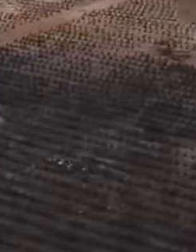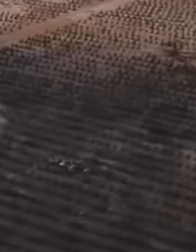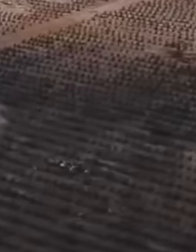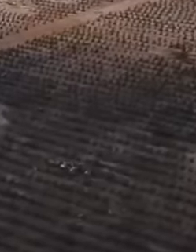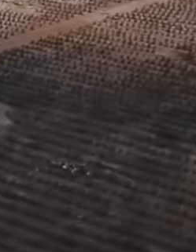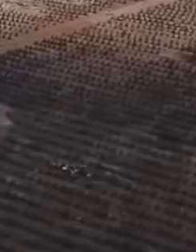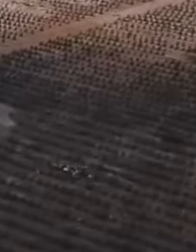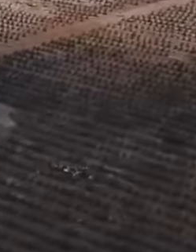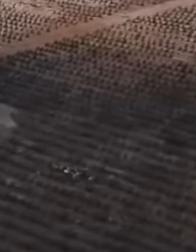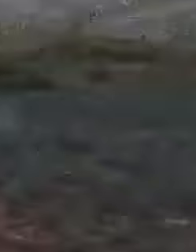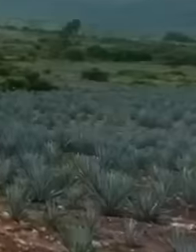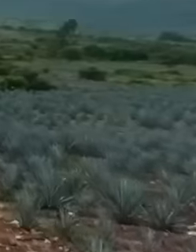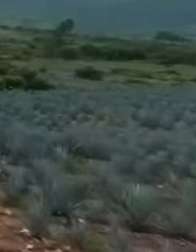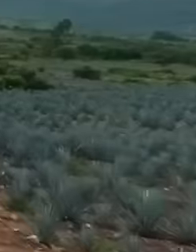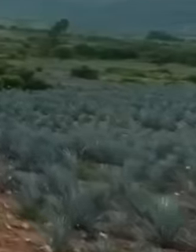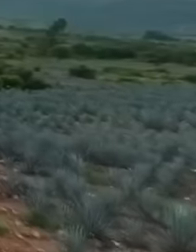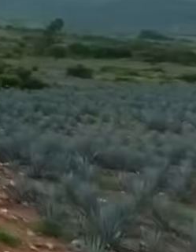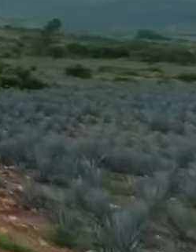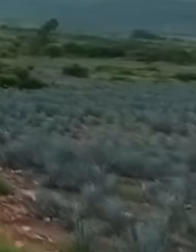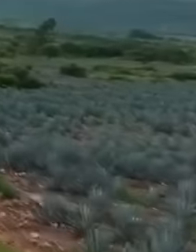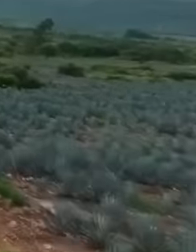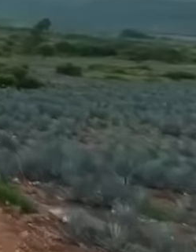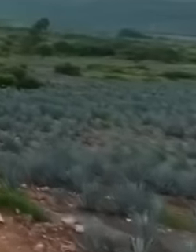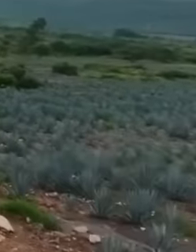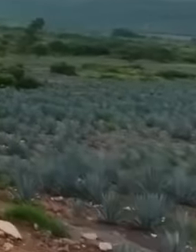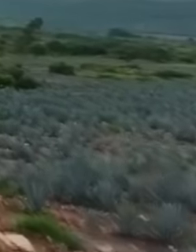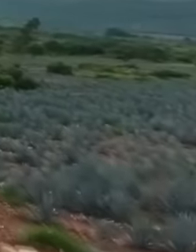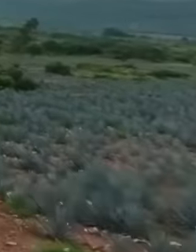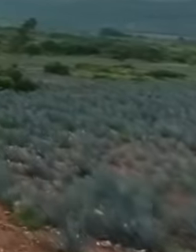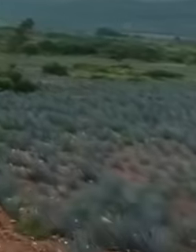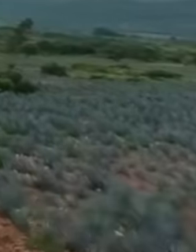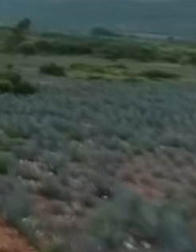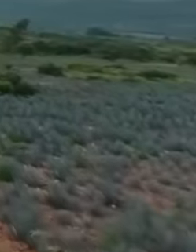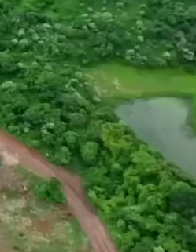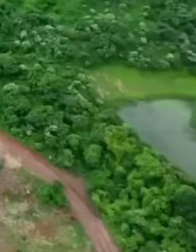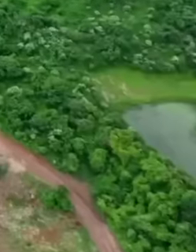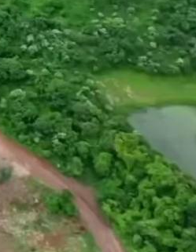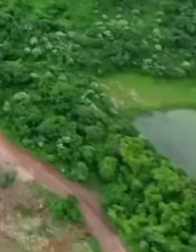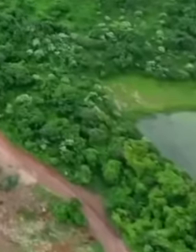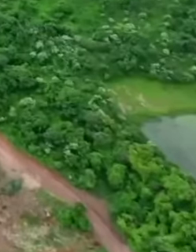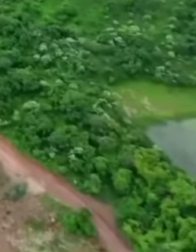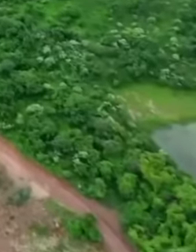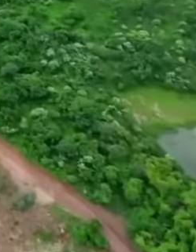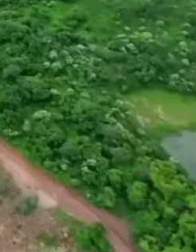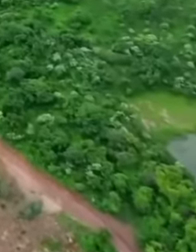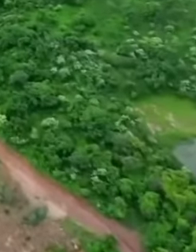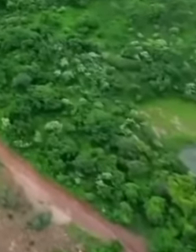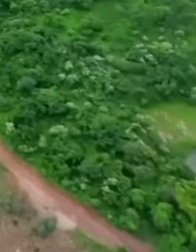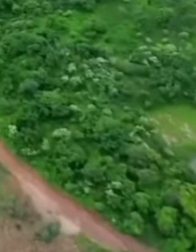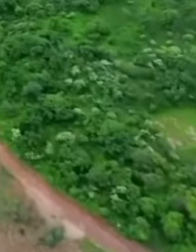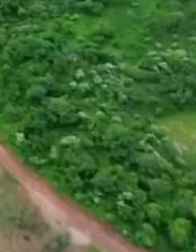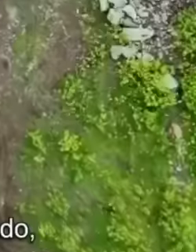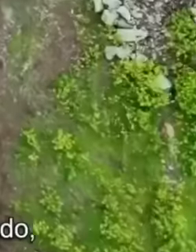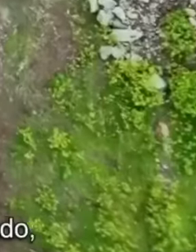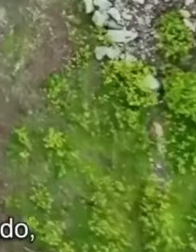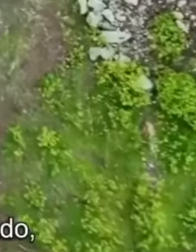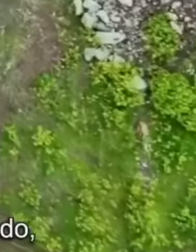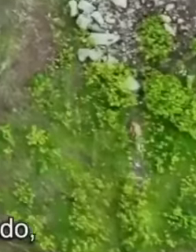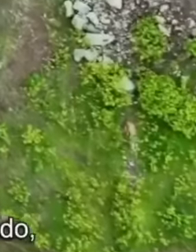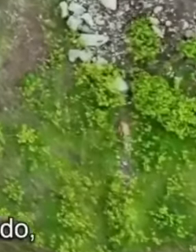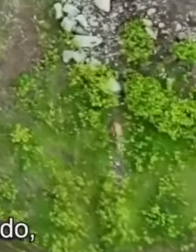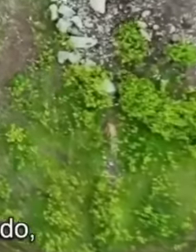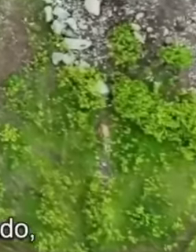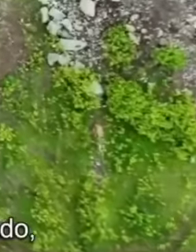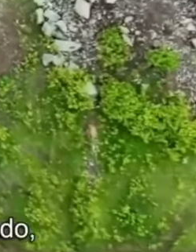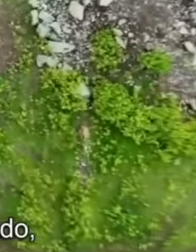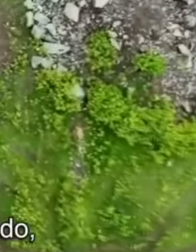un tanque de cambio de régimen y 31.9 kilómetros de línea a gravedad. Desde que se inauguró en febrero pasado, comenzó a